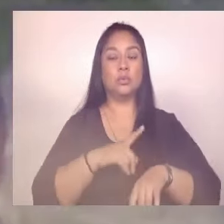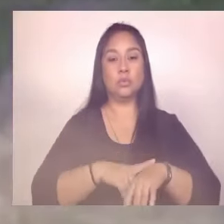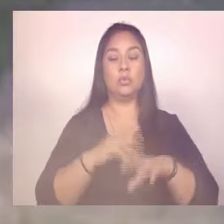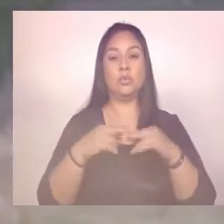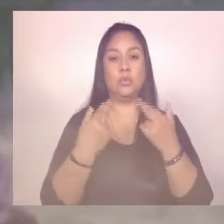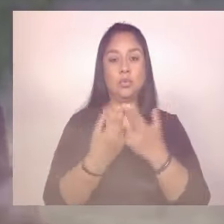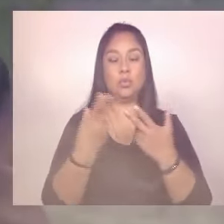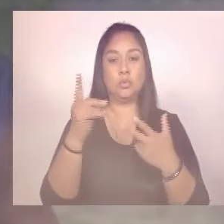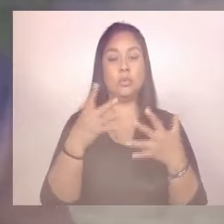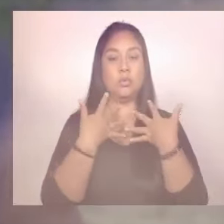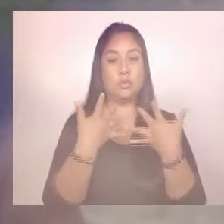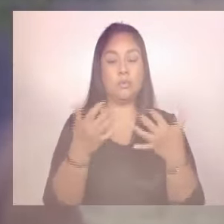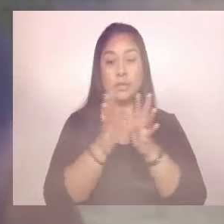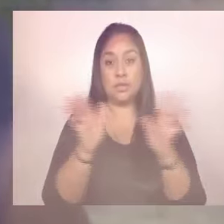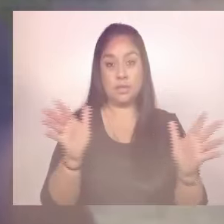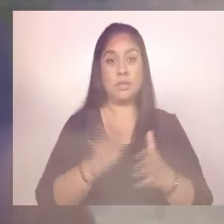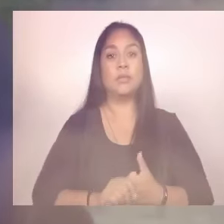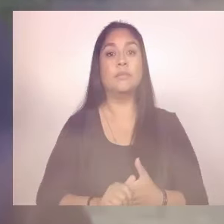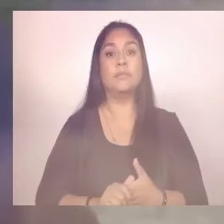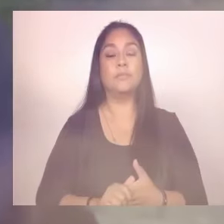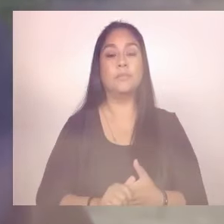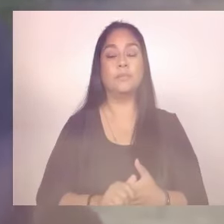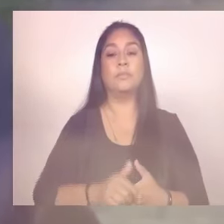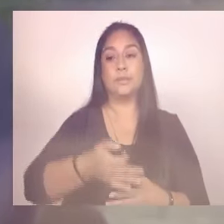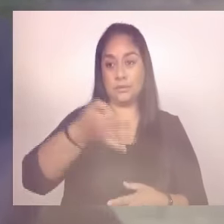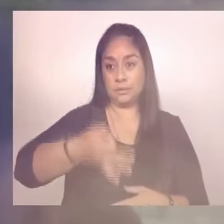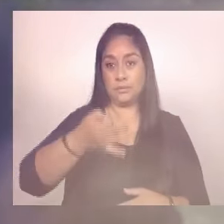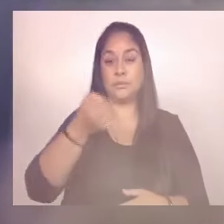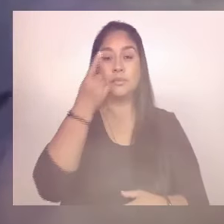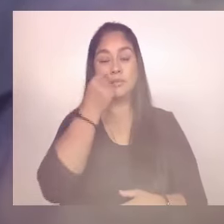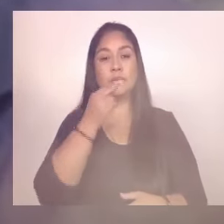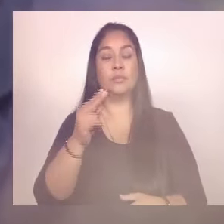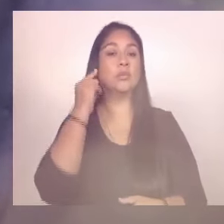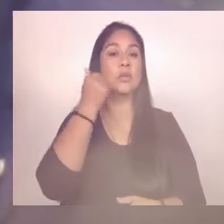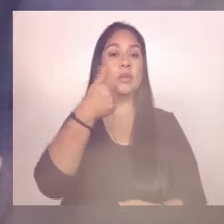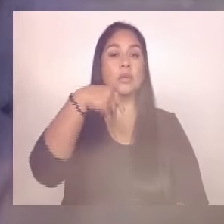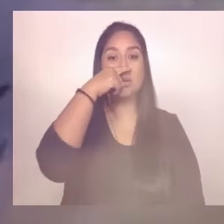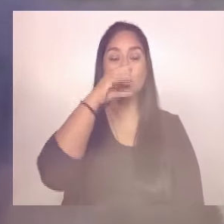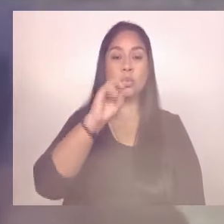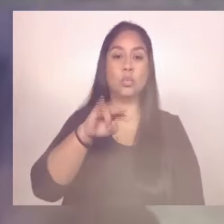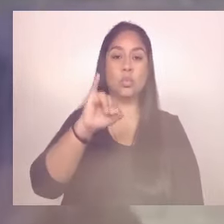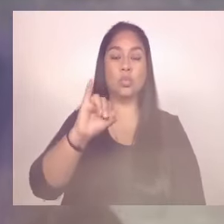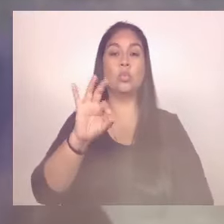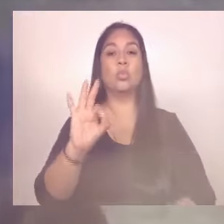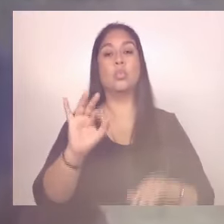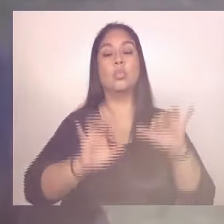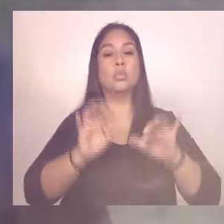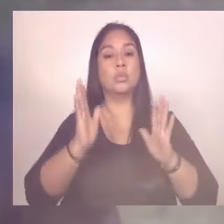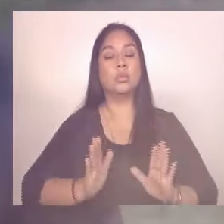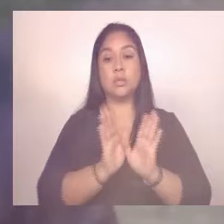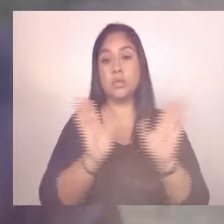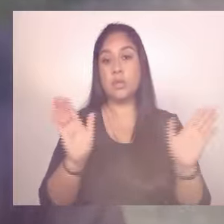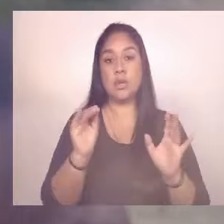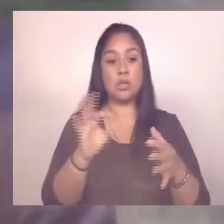79º periodo de sesiones de la Asamblea General, excelentísimo señor Antonio Guterres, secretario general